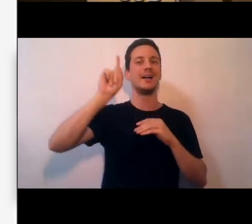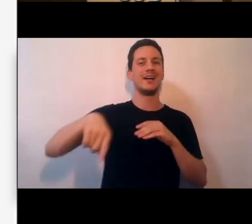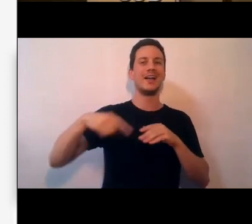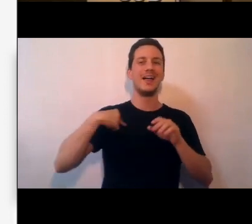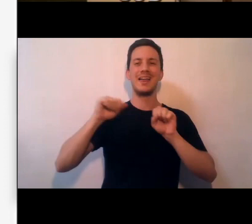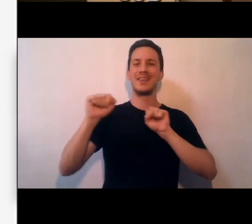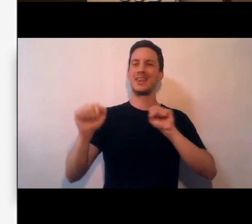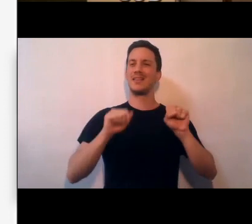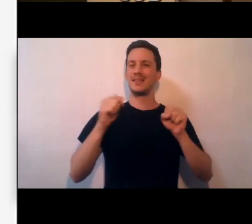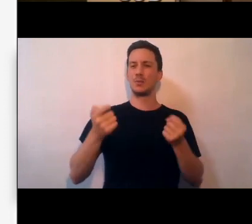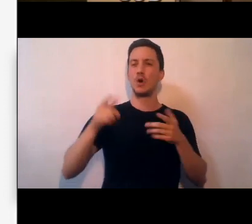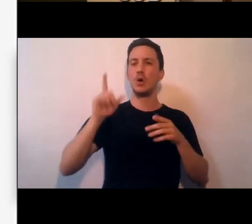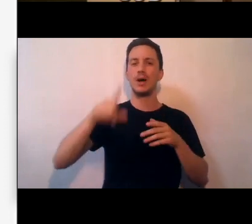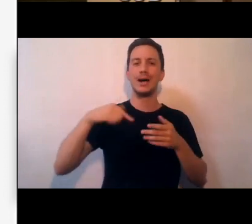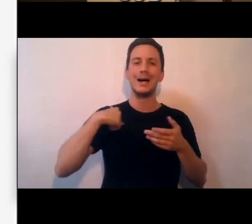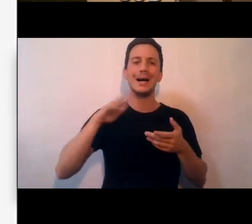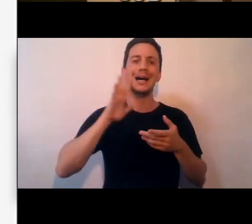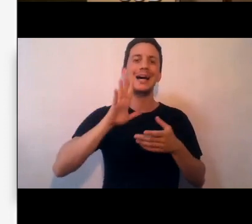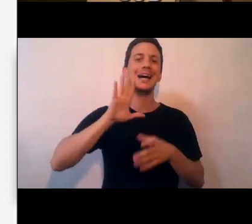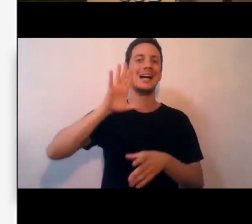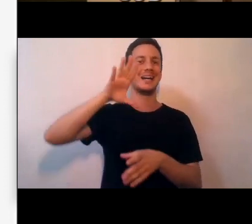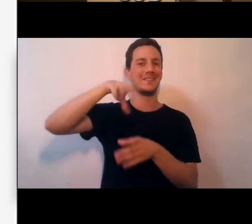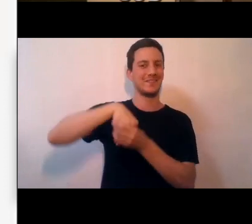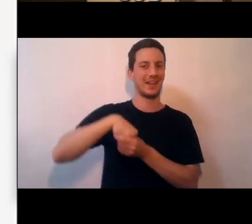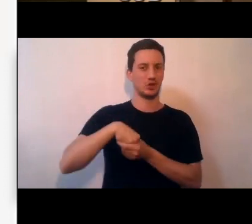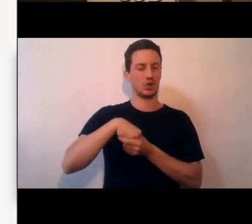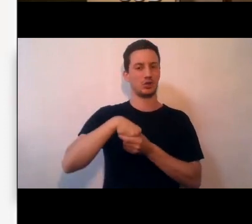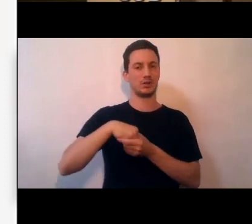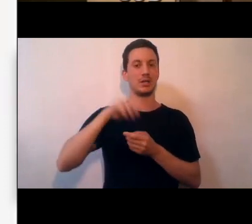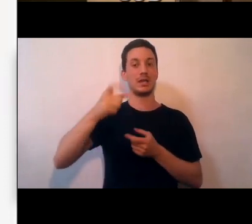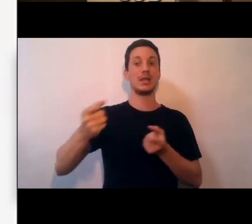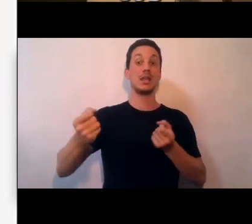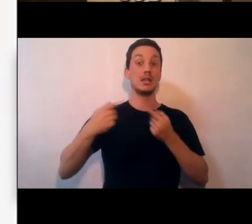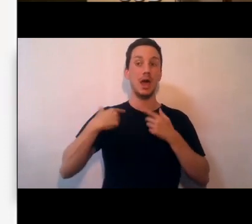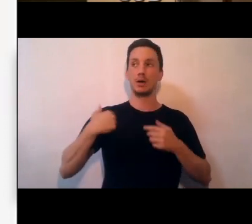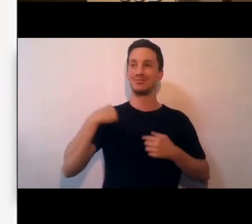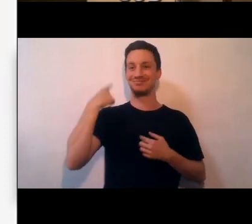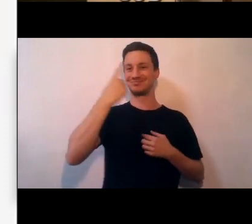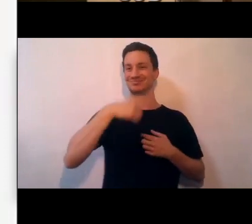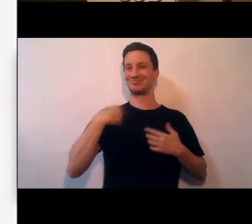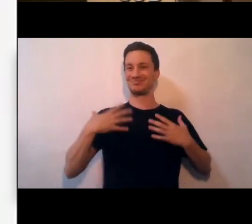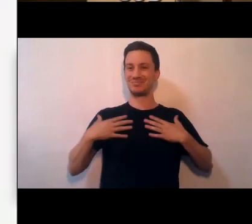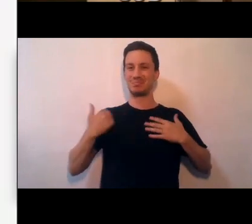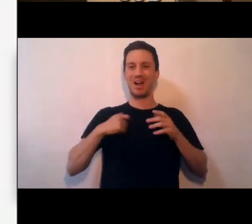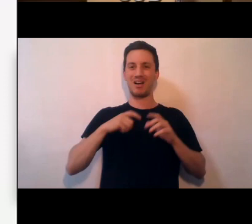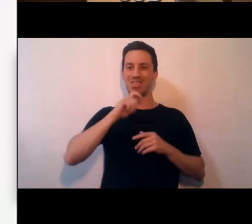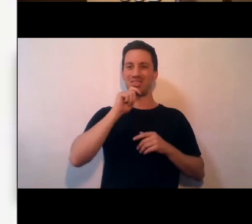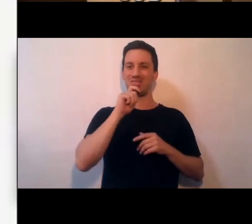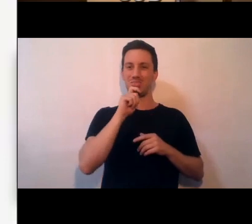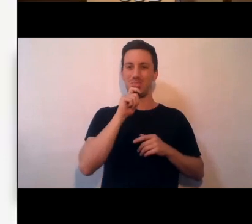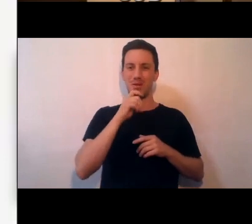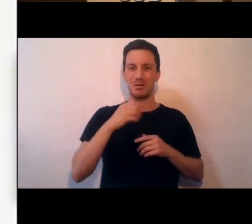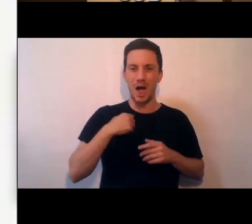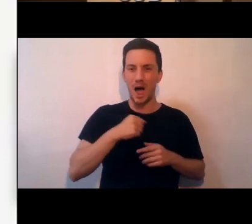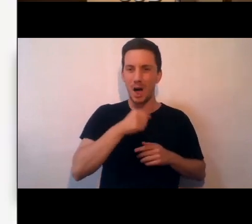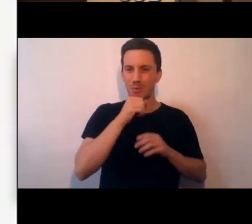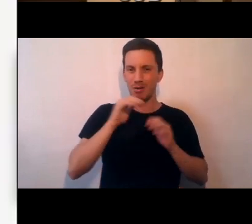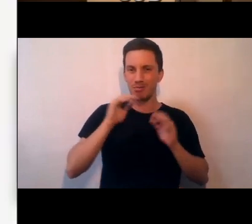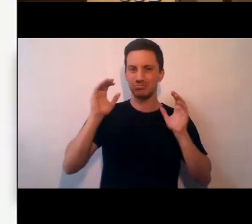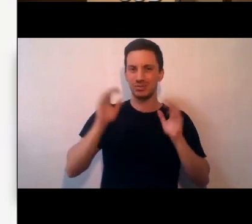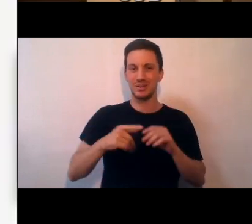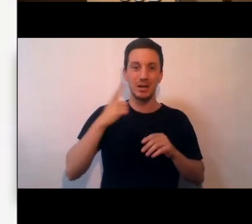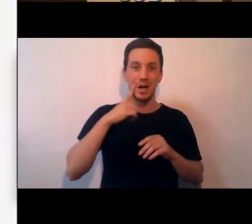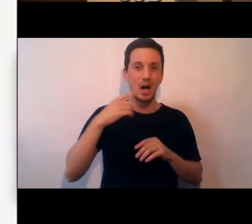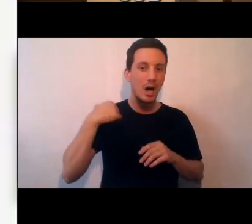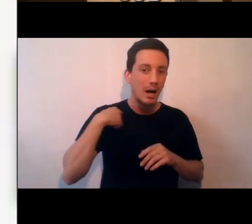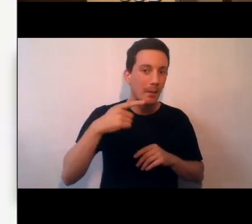frente a infecciones y envejece. ¿Veis en estas imágenes, sobre todo el señor mayor, veis que estas dos